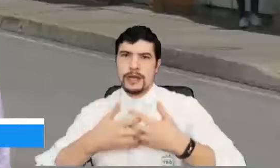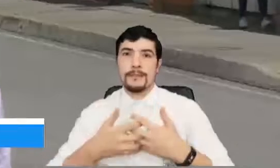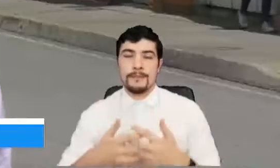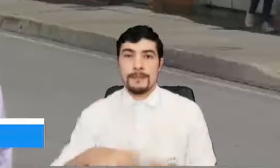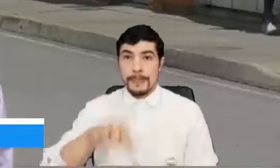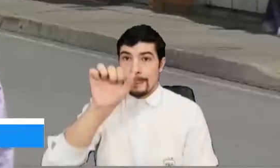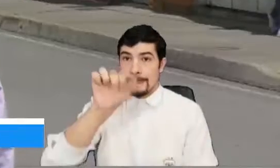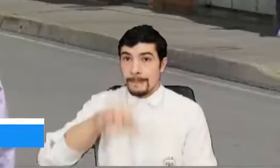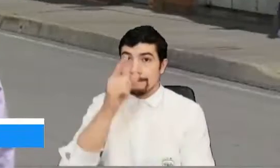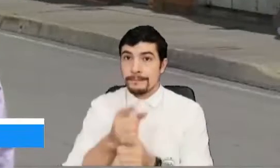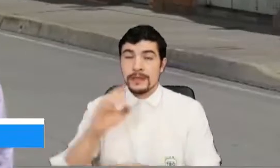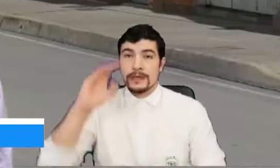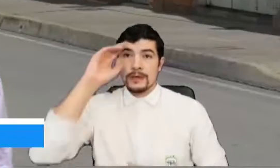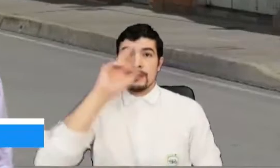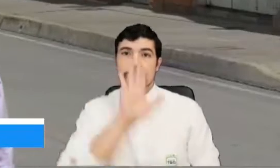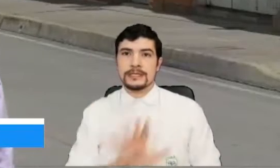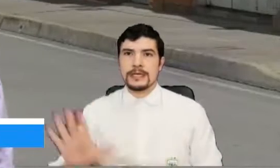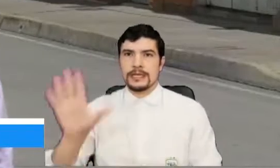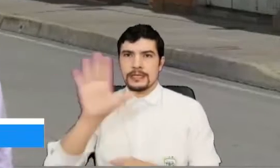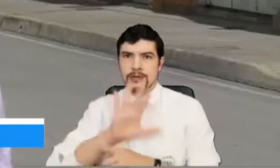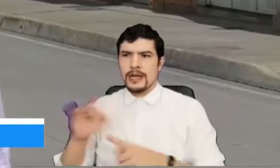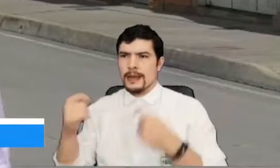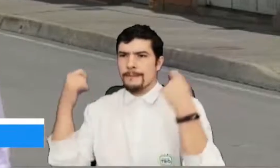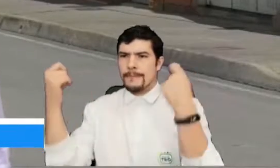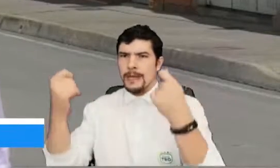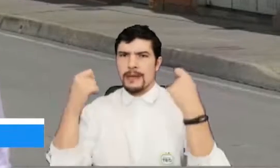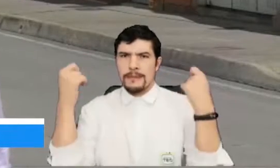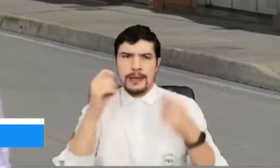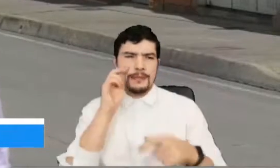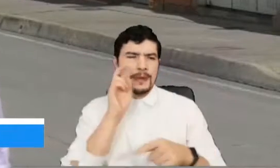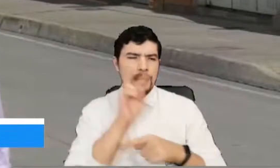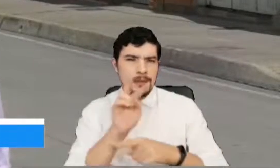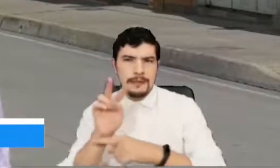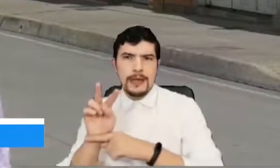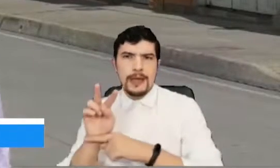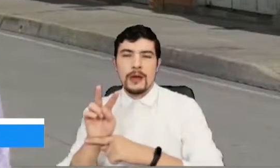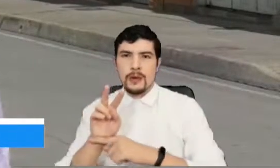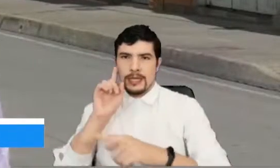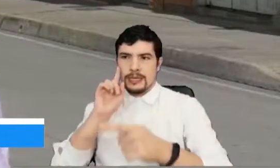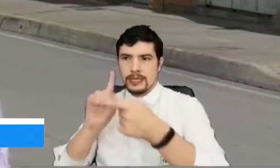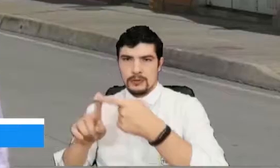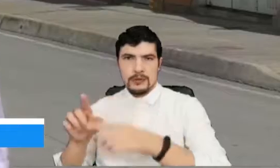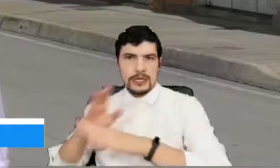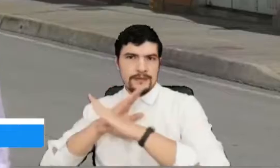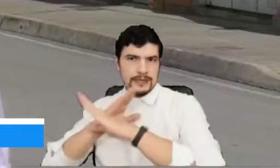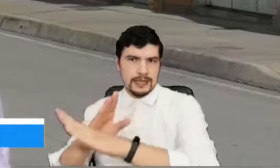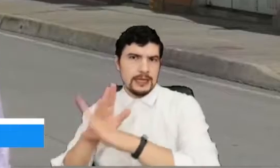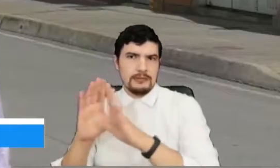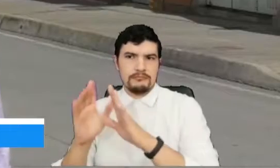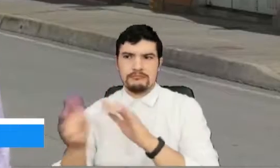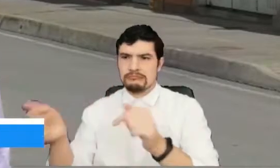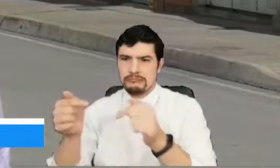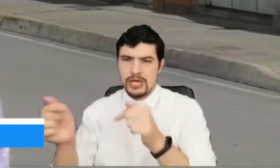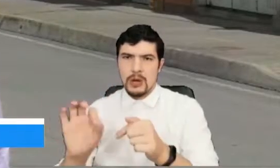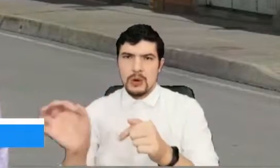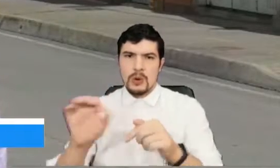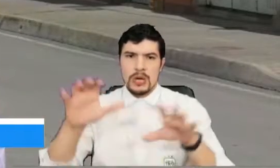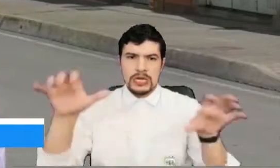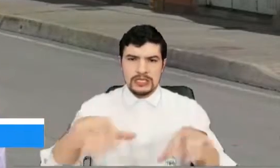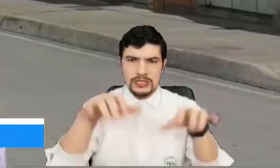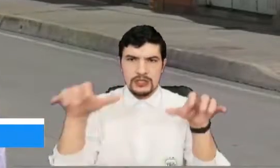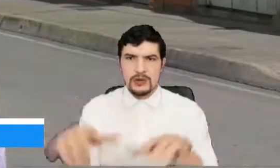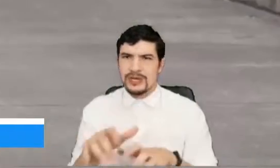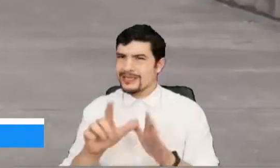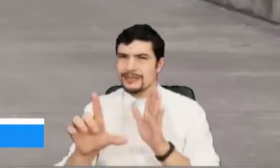operativos situacionales en el municipio de Málaga con el propósito de prevenir comportamientos contrarios a la convivencia en esta época de